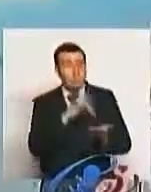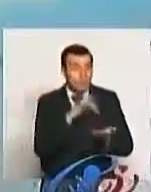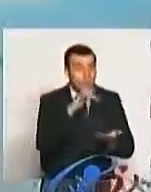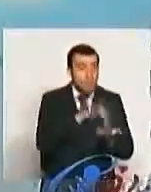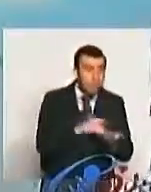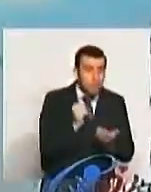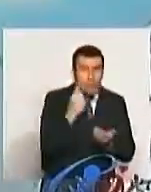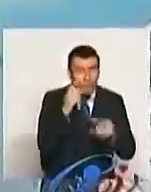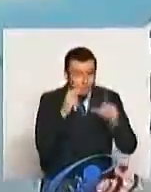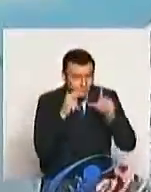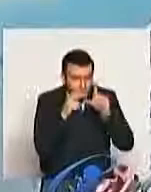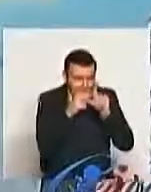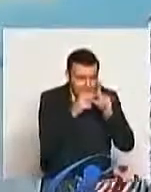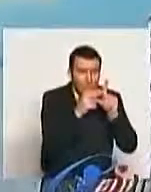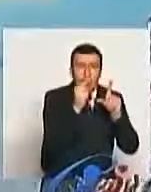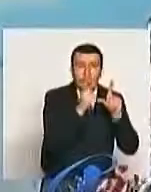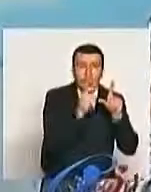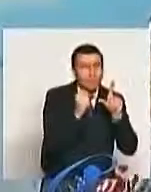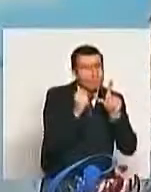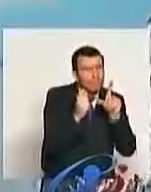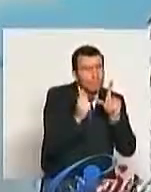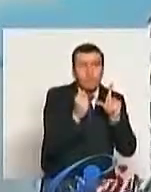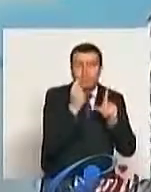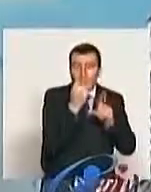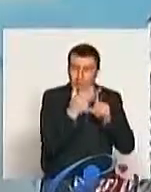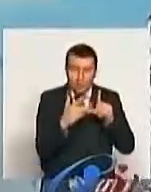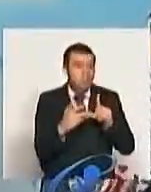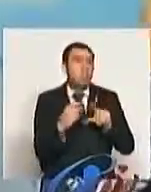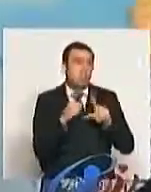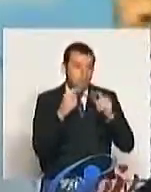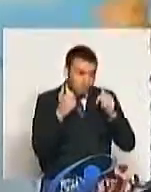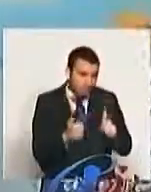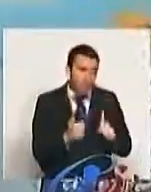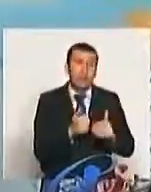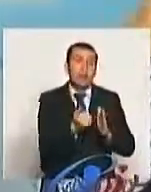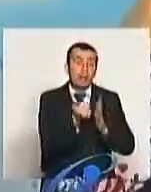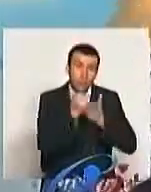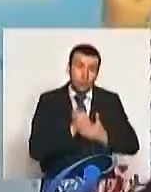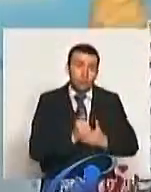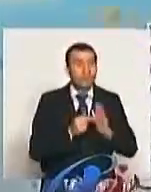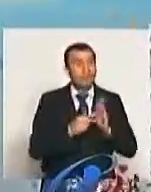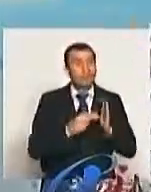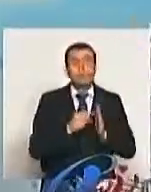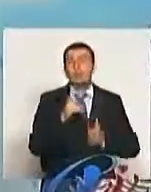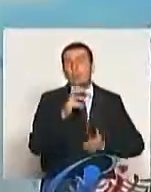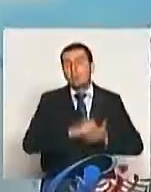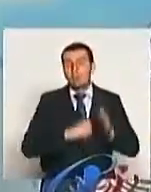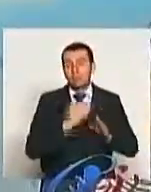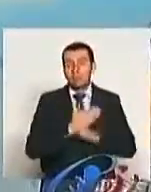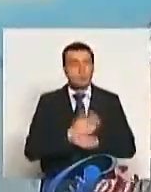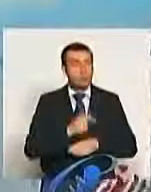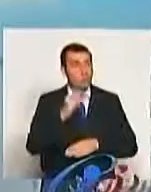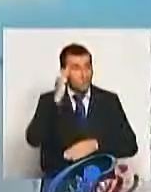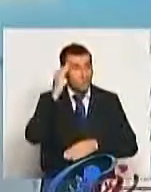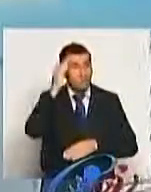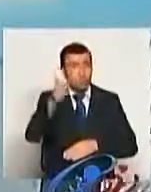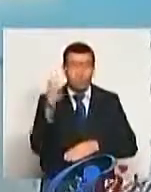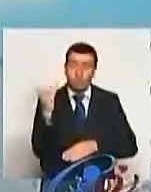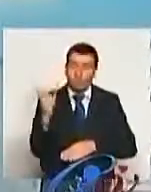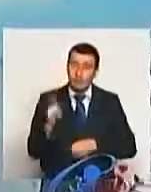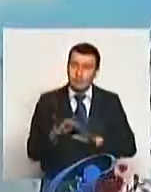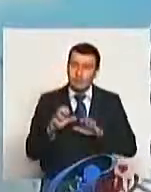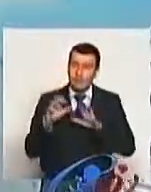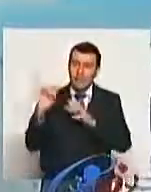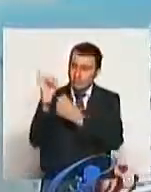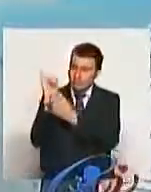es benéfico. Y por lo tanto esas pacientes van a tener menos riesgo de llegar a presentar un cáncer de cuello uterino, a diferencia de